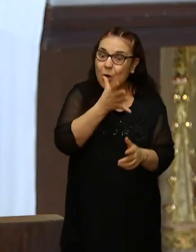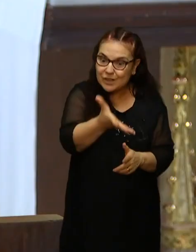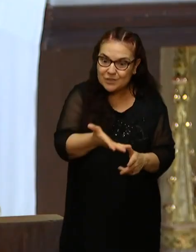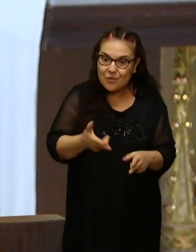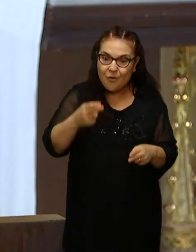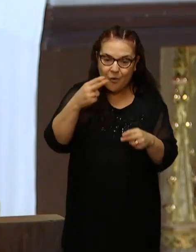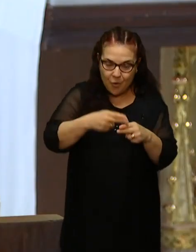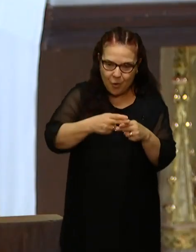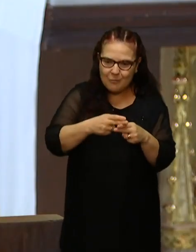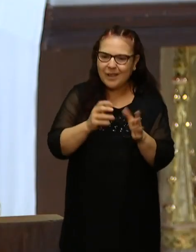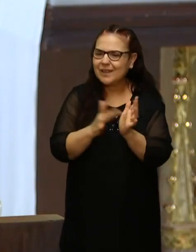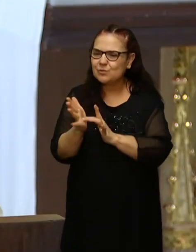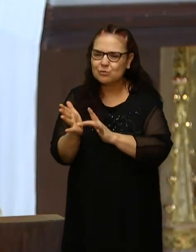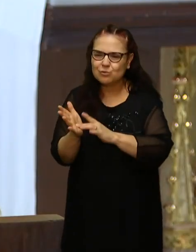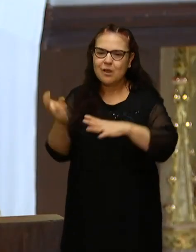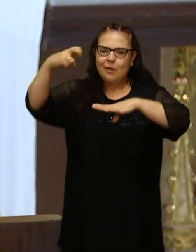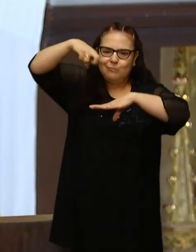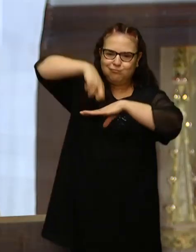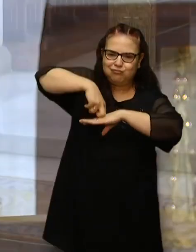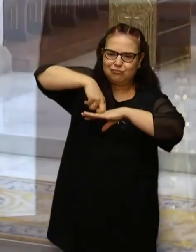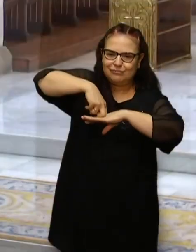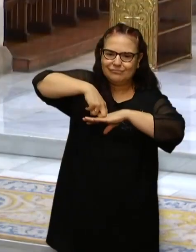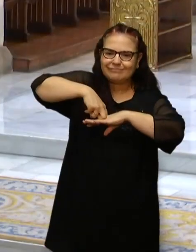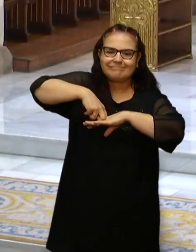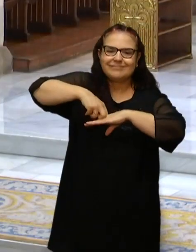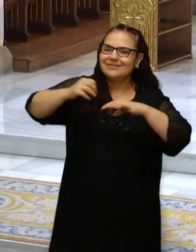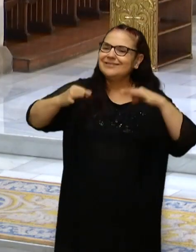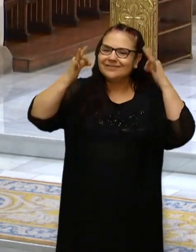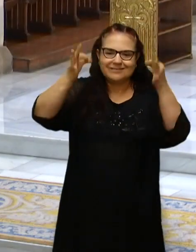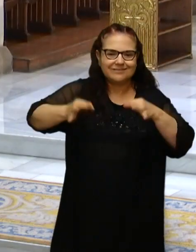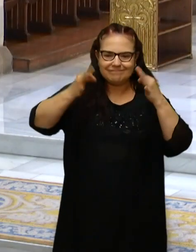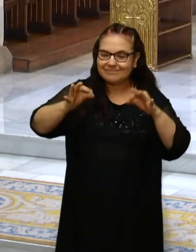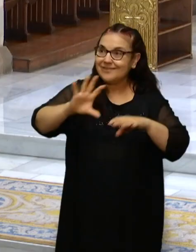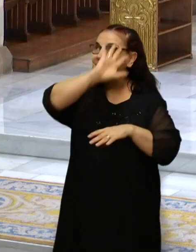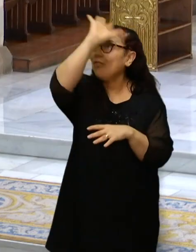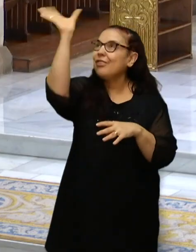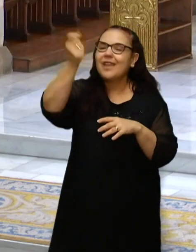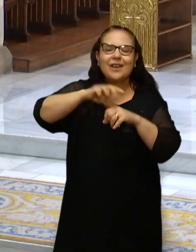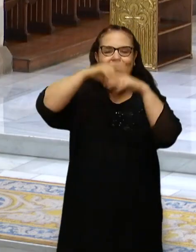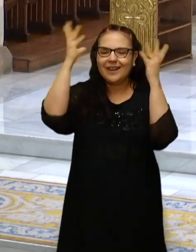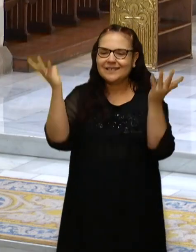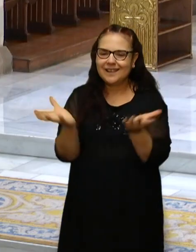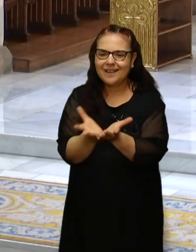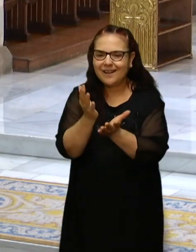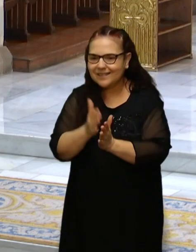Jesús toda rodilla se doble en el cielo, en la tierra, en el abismo.